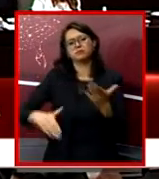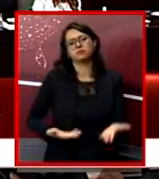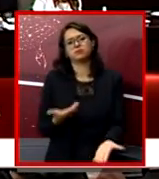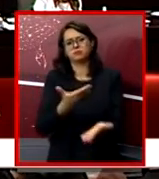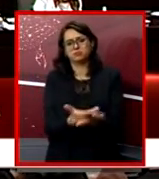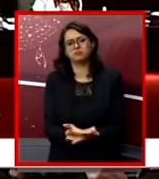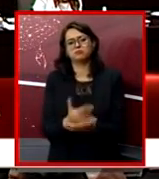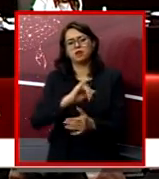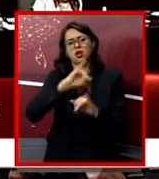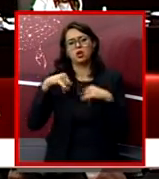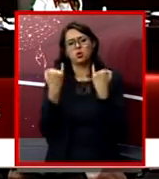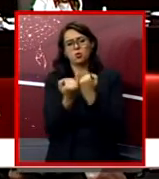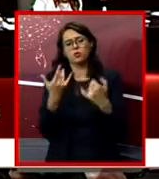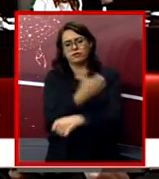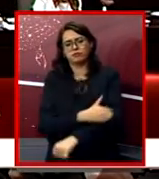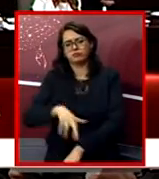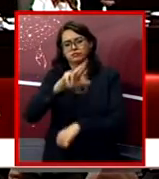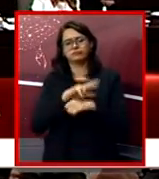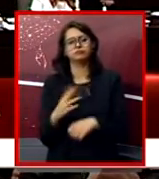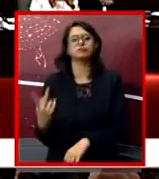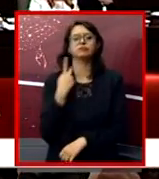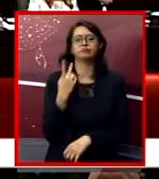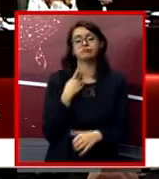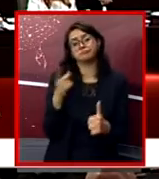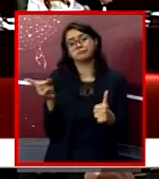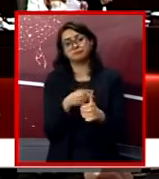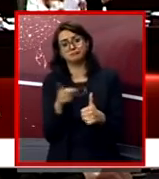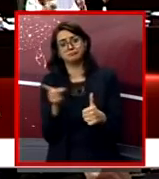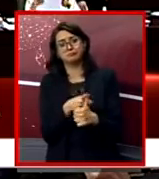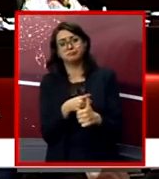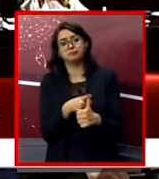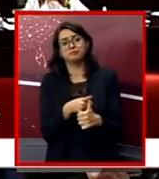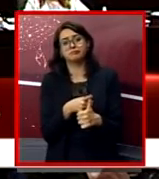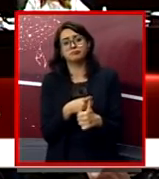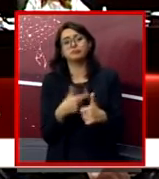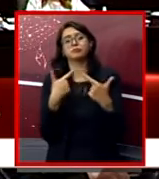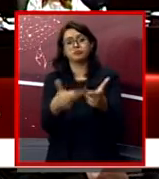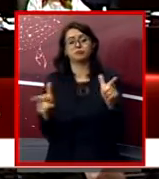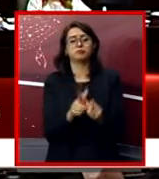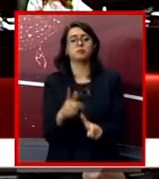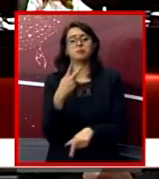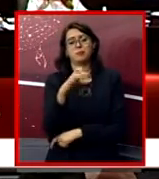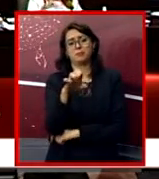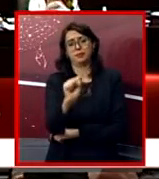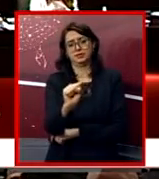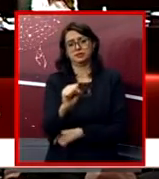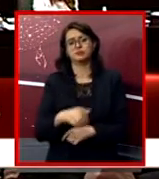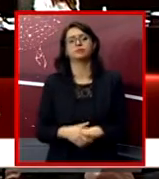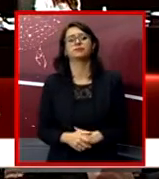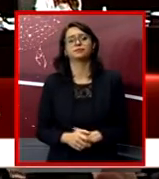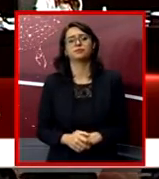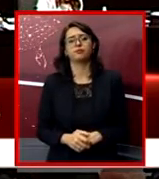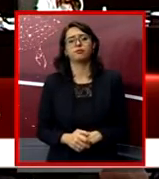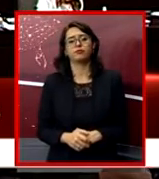Junta de Coordinación Política. En primer lugar, usó la palabra el partido Encuentro Social.